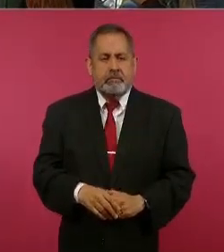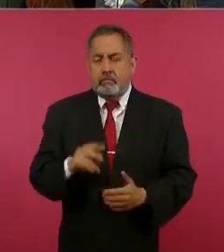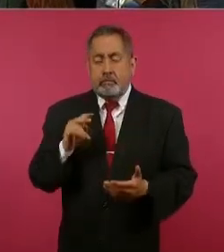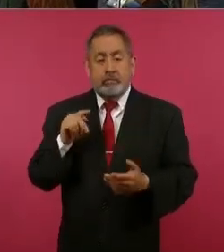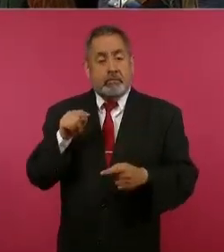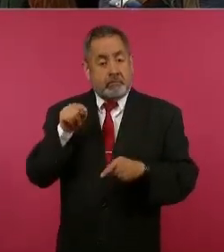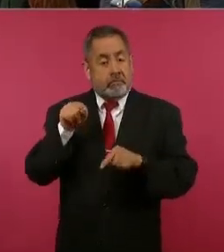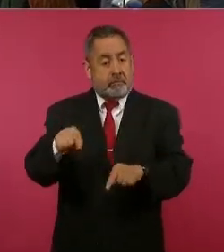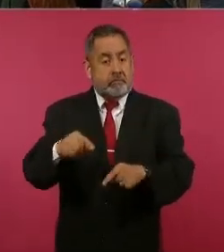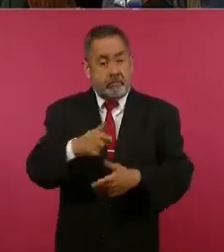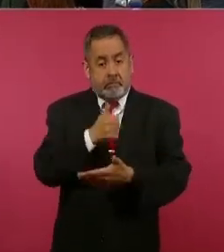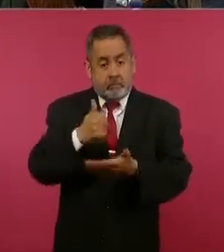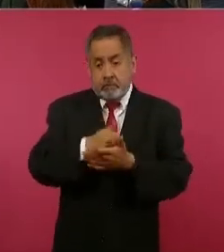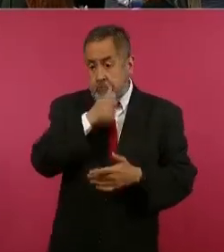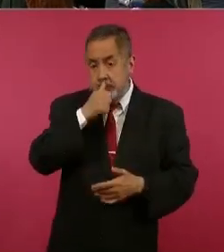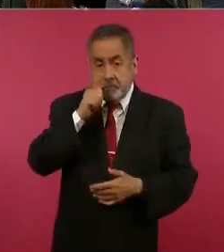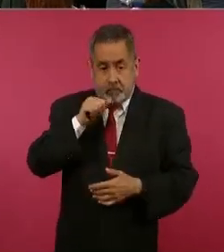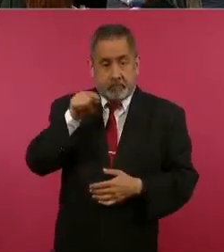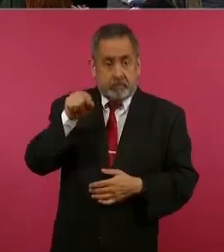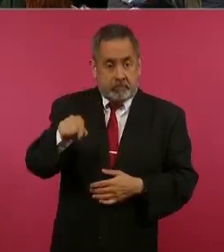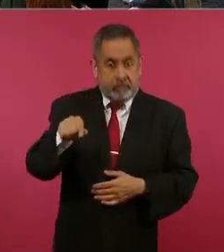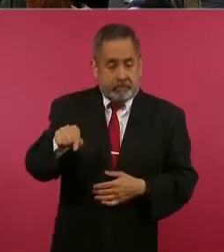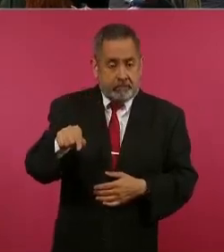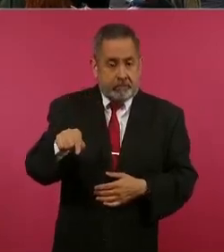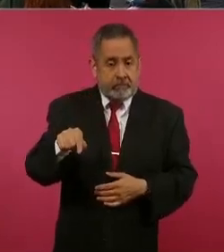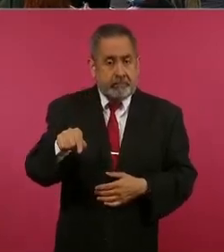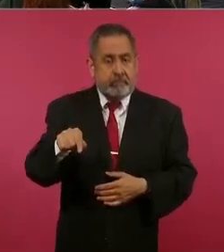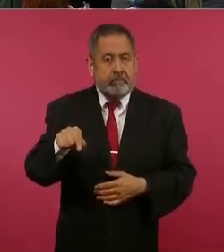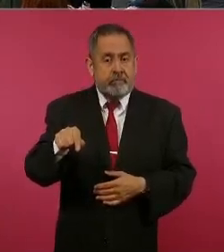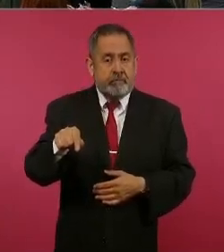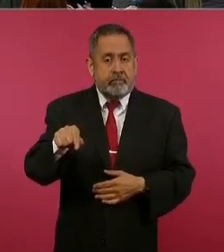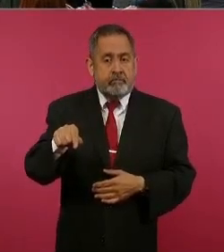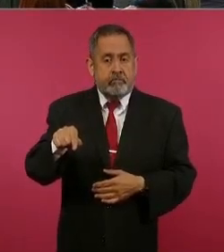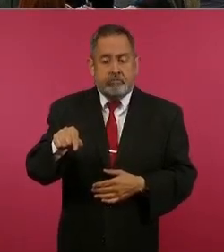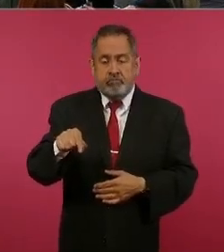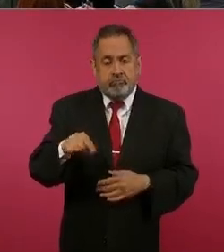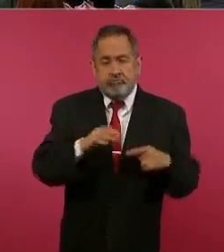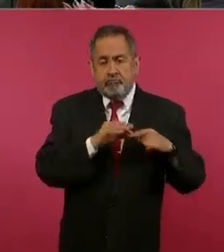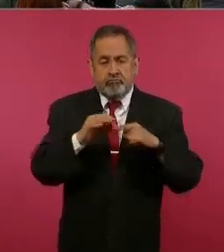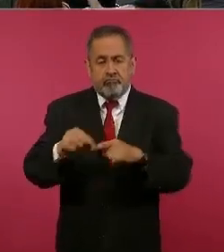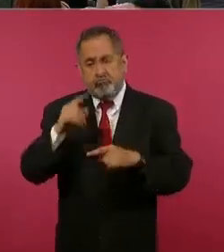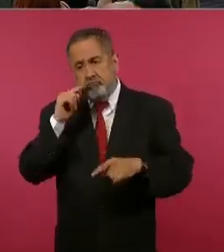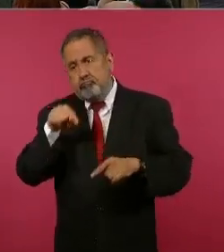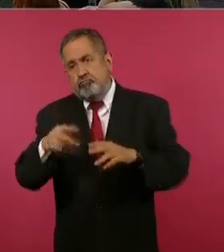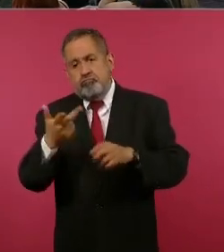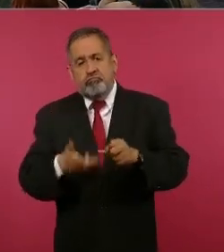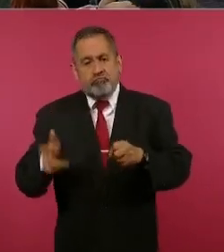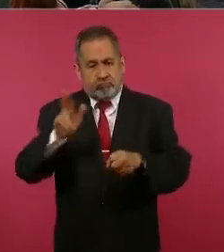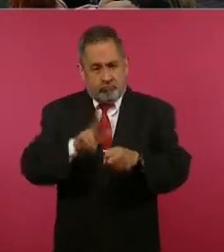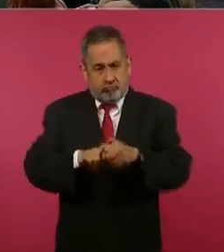Llegamos a Ciudad Juárez y nos llevaron a ver un hospital que ya habían inaugurado.